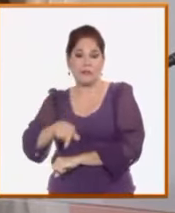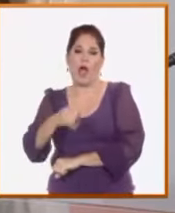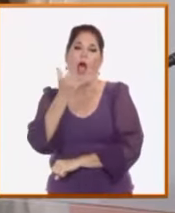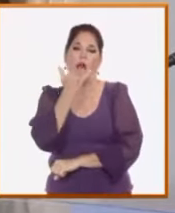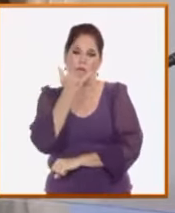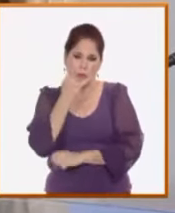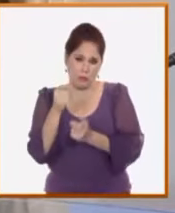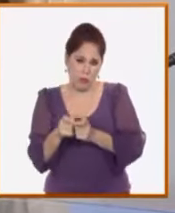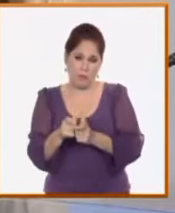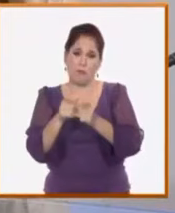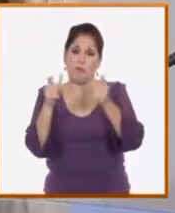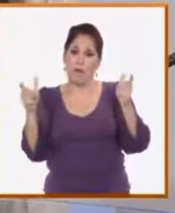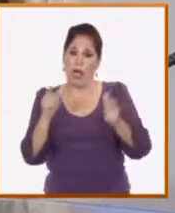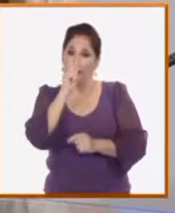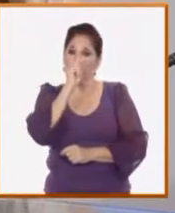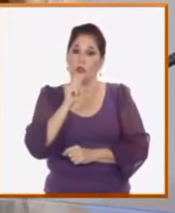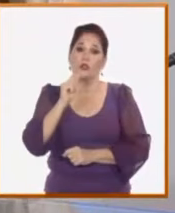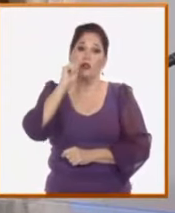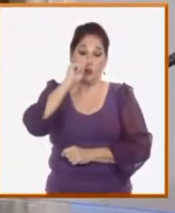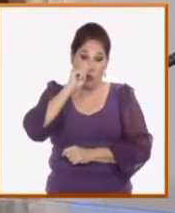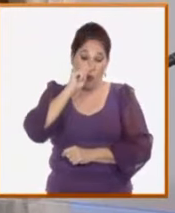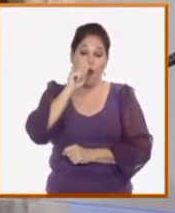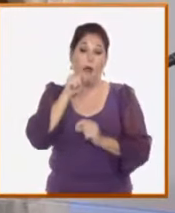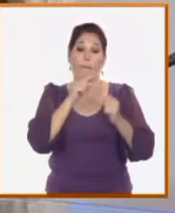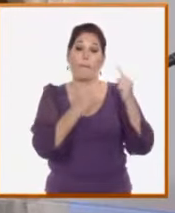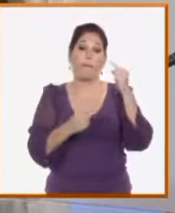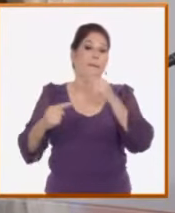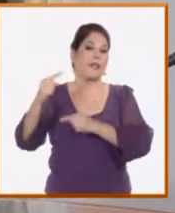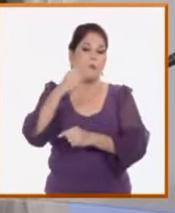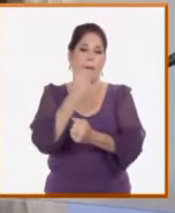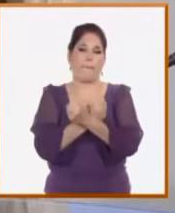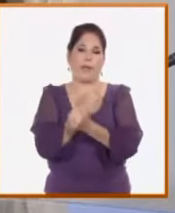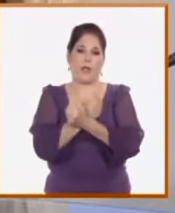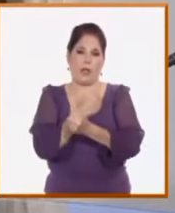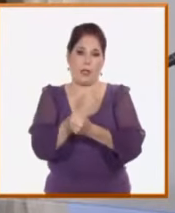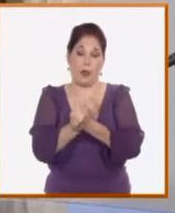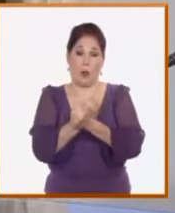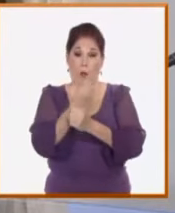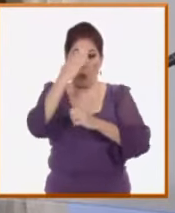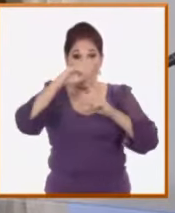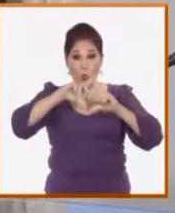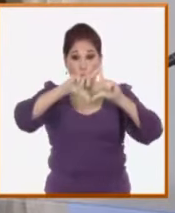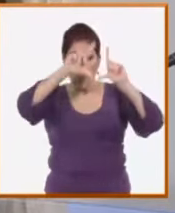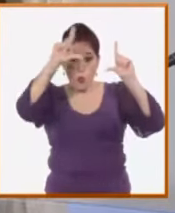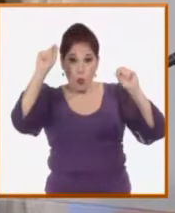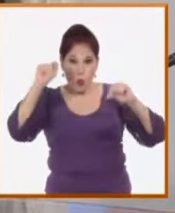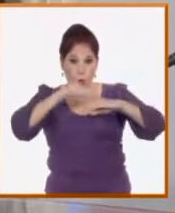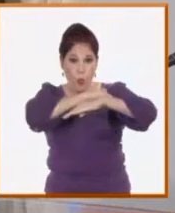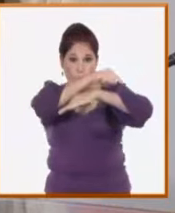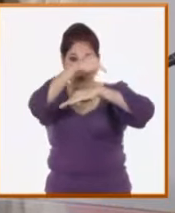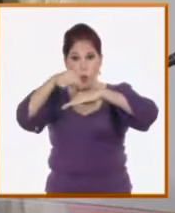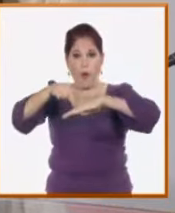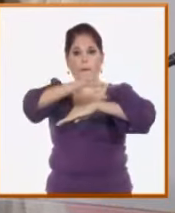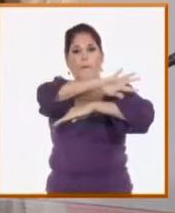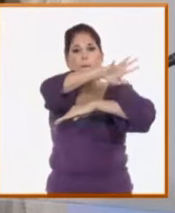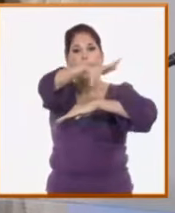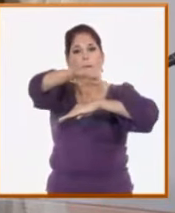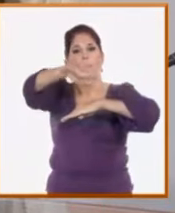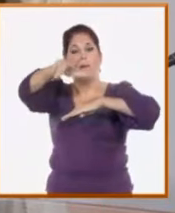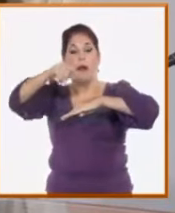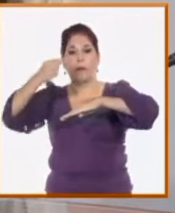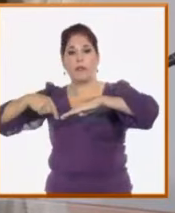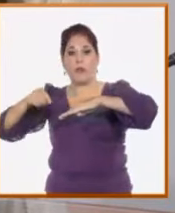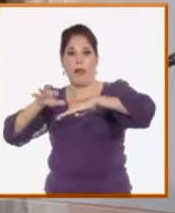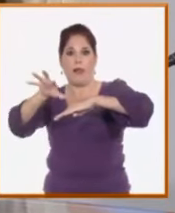May volumen de droga asegurada y como el principal peligro potencial de que se articulen cadenas electivas en el mercado